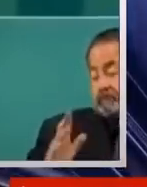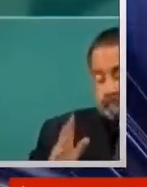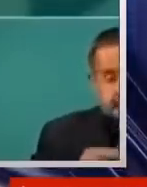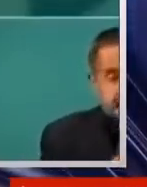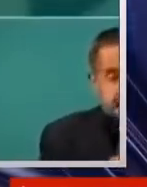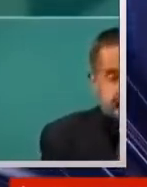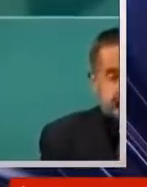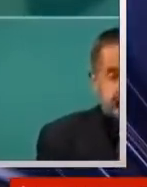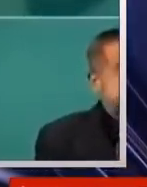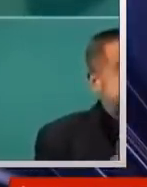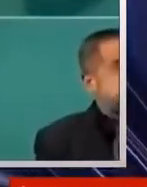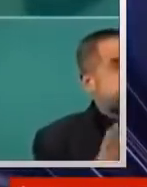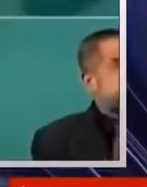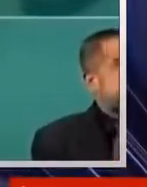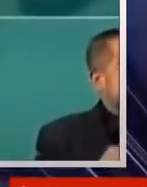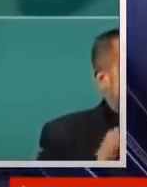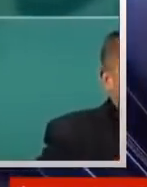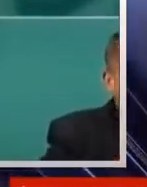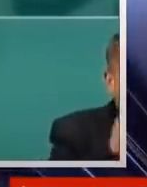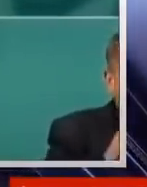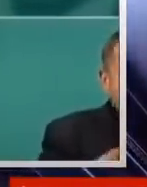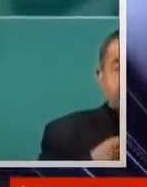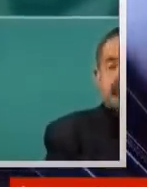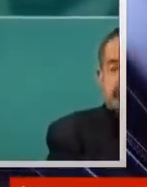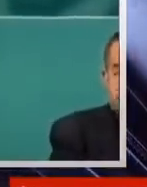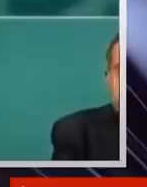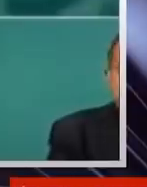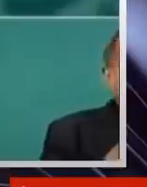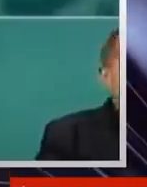en la construcción en la supervisión